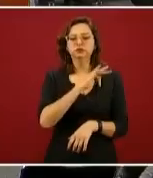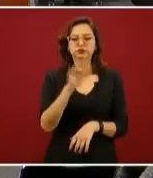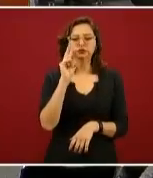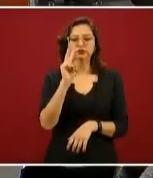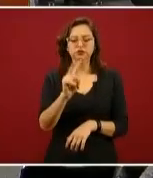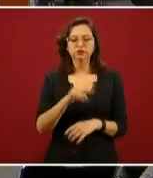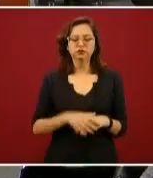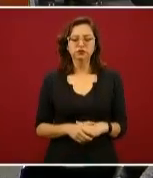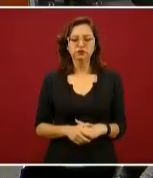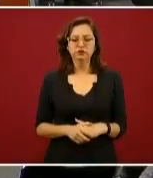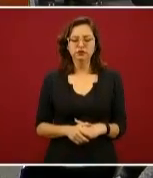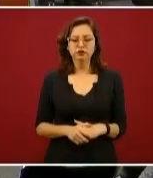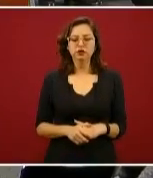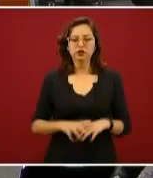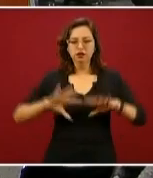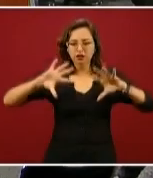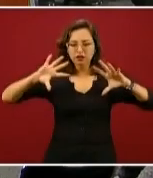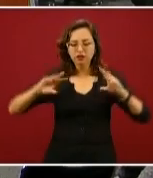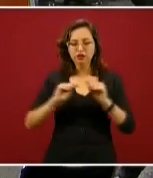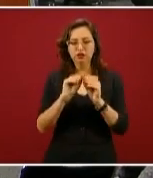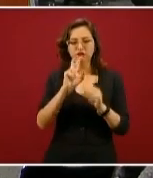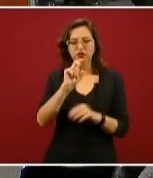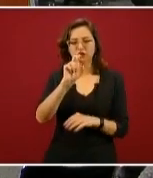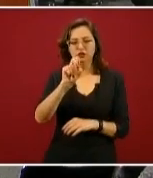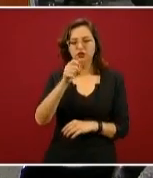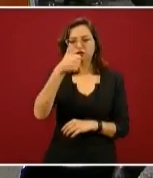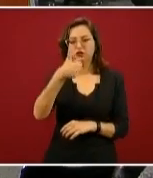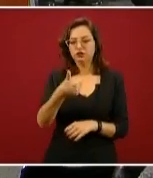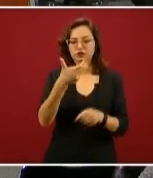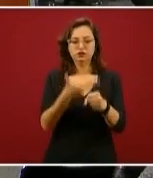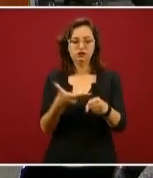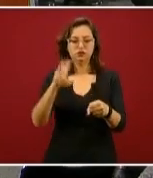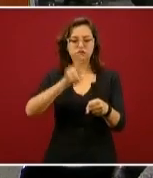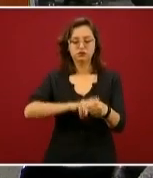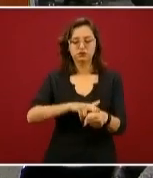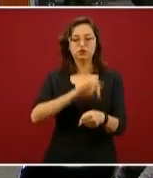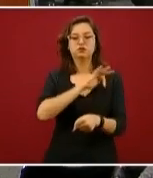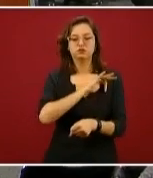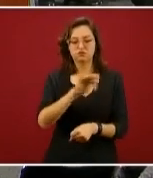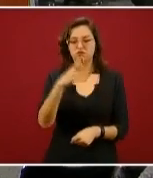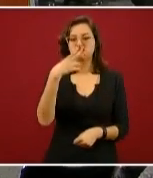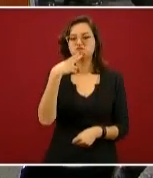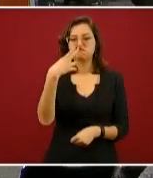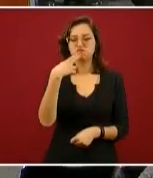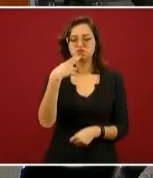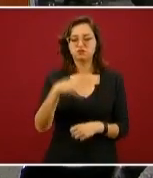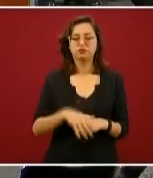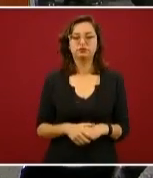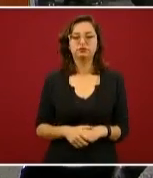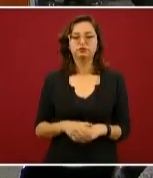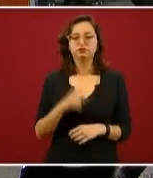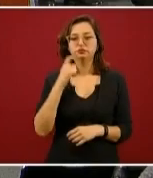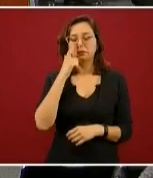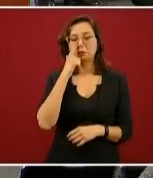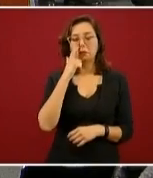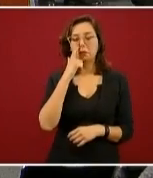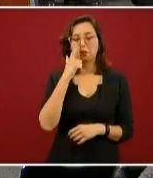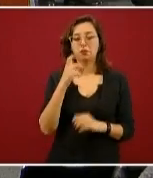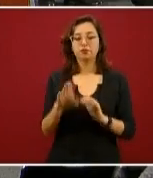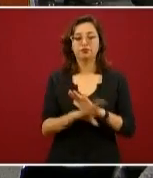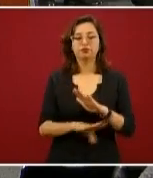mapa, haciendo un total de 36 hospitales de este segundo nivel. De primer nivel